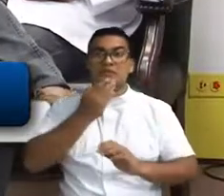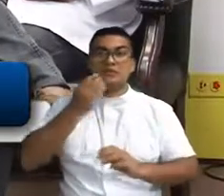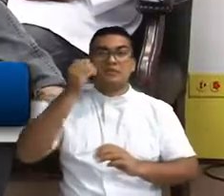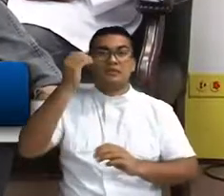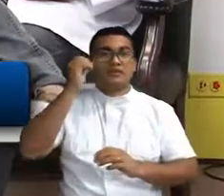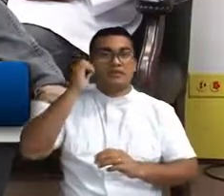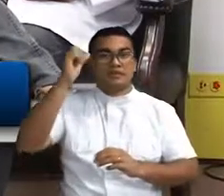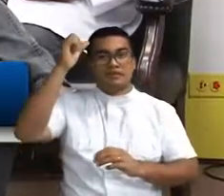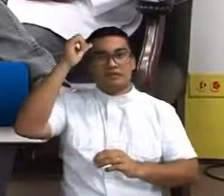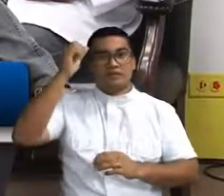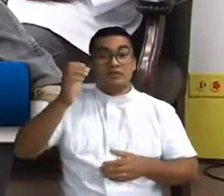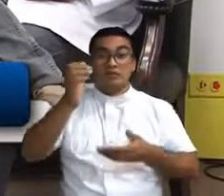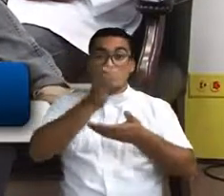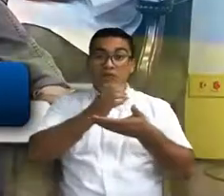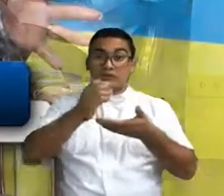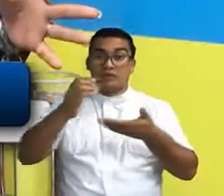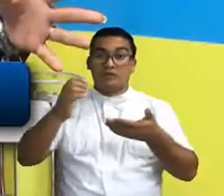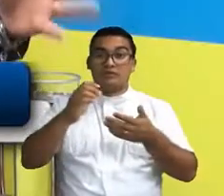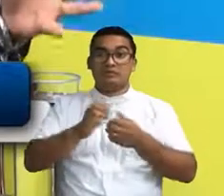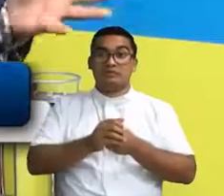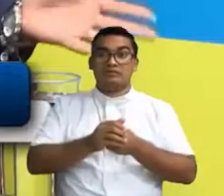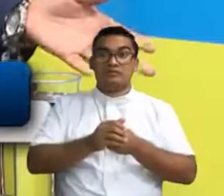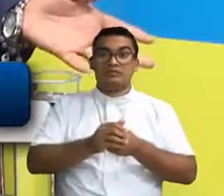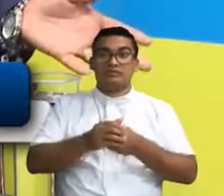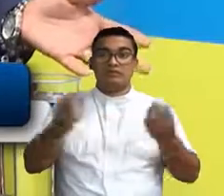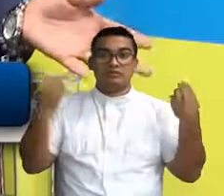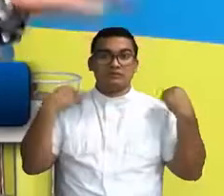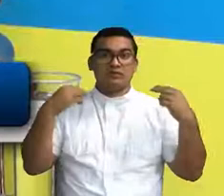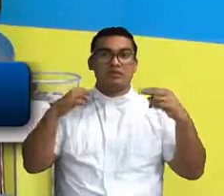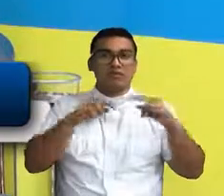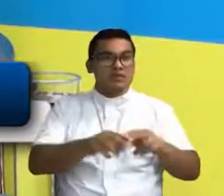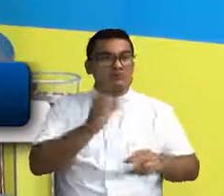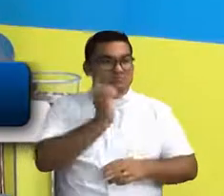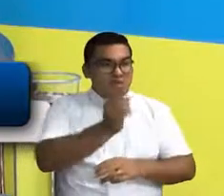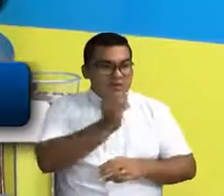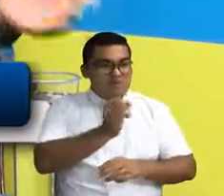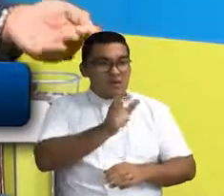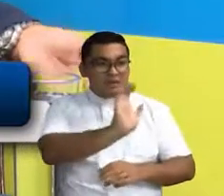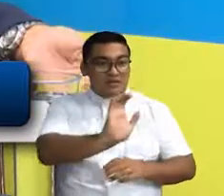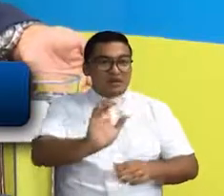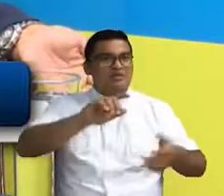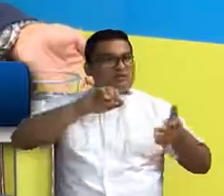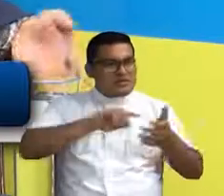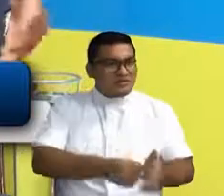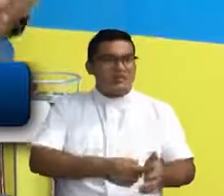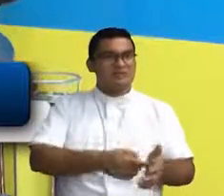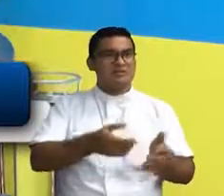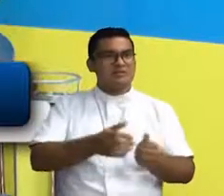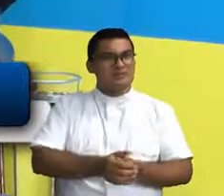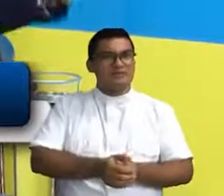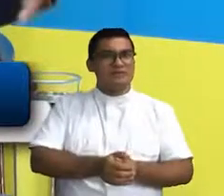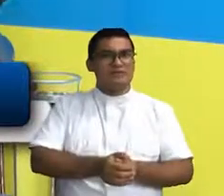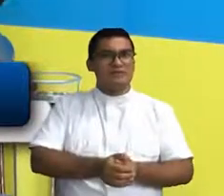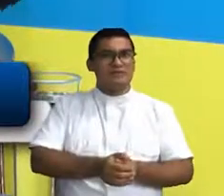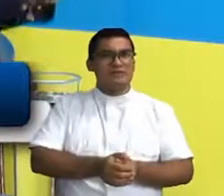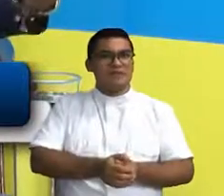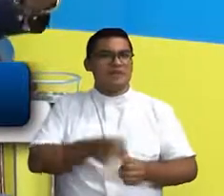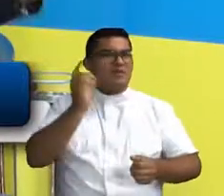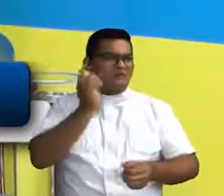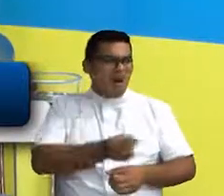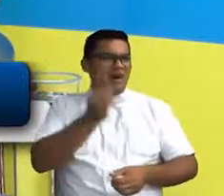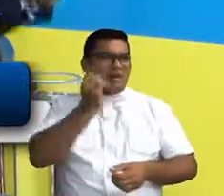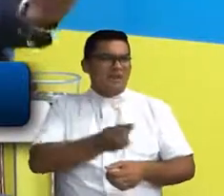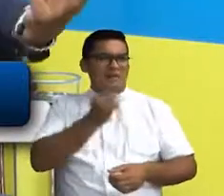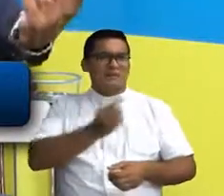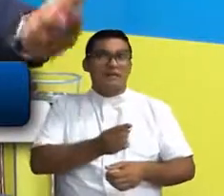en el colegio. A veces a los niños los maestros les dicen, es que este niño es muy hiperactivo, y le empiezan a decir cosas, pero